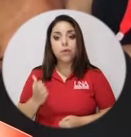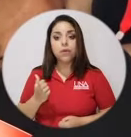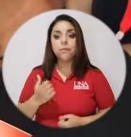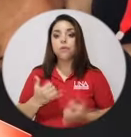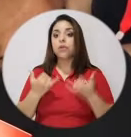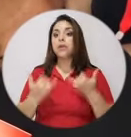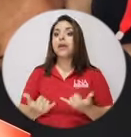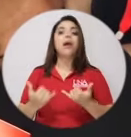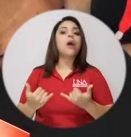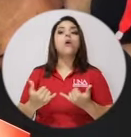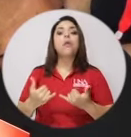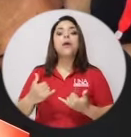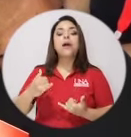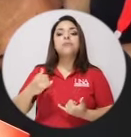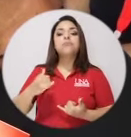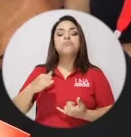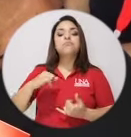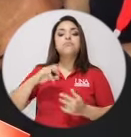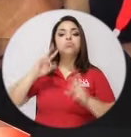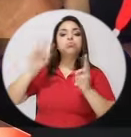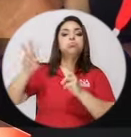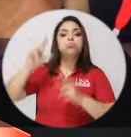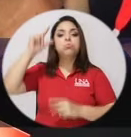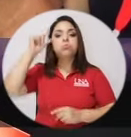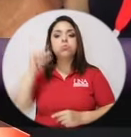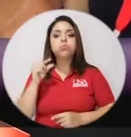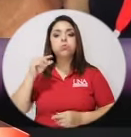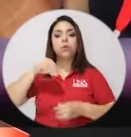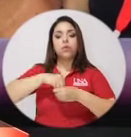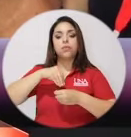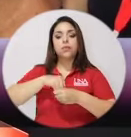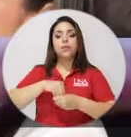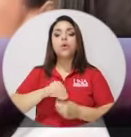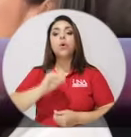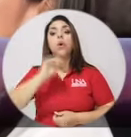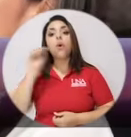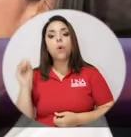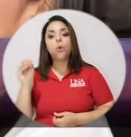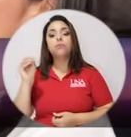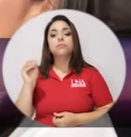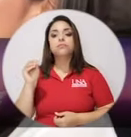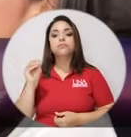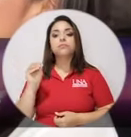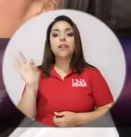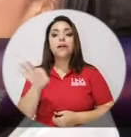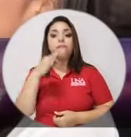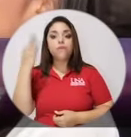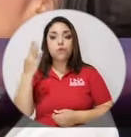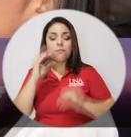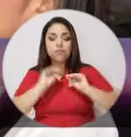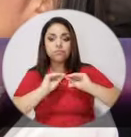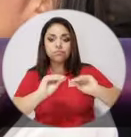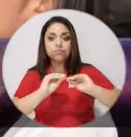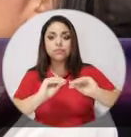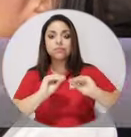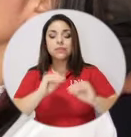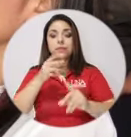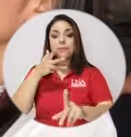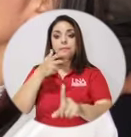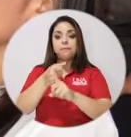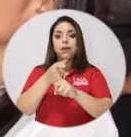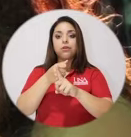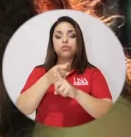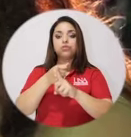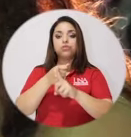Porque hoy la obsolescencia de los contenidos y sobre todo la forma en la cual se transmiten y